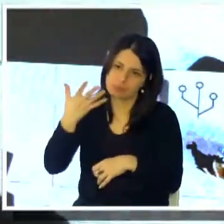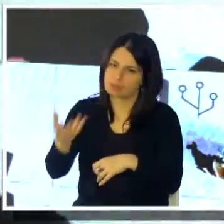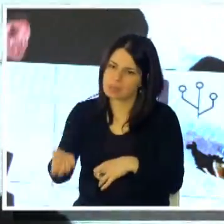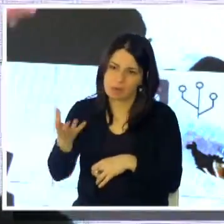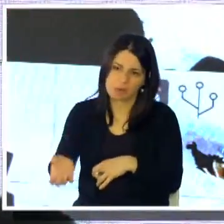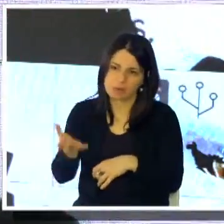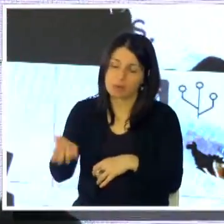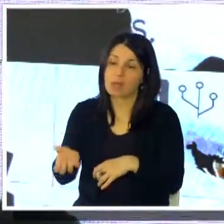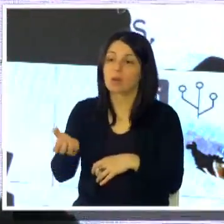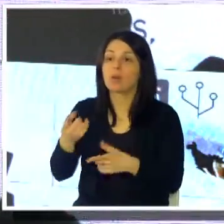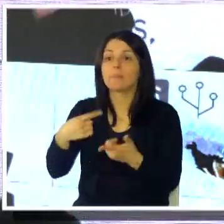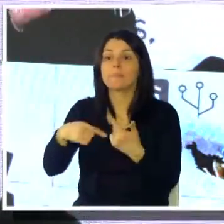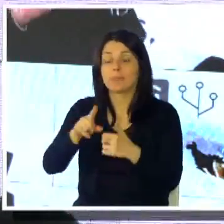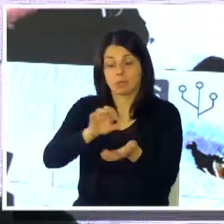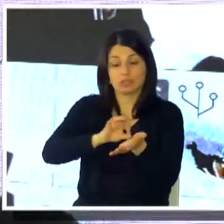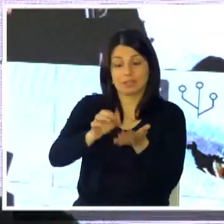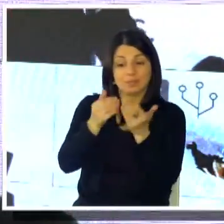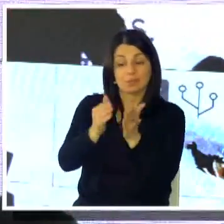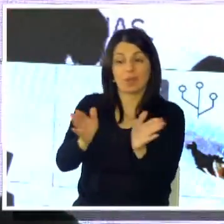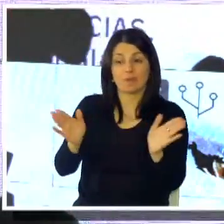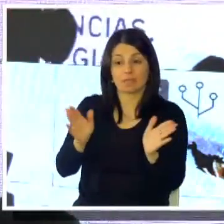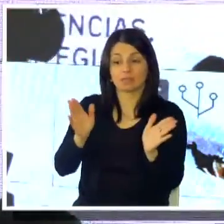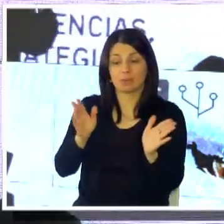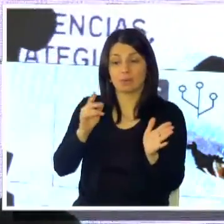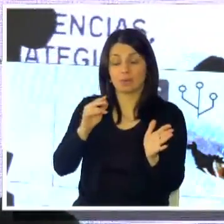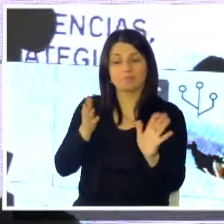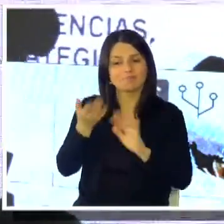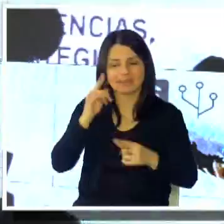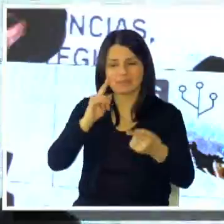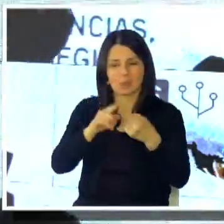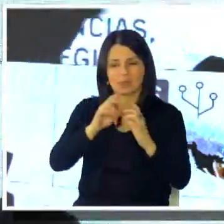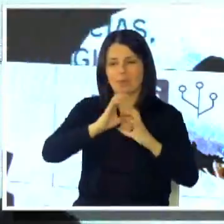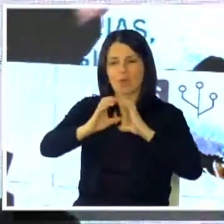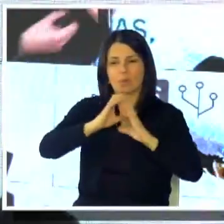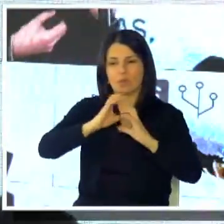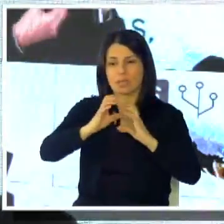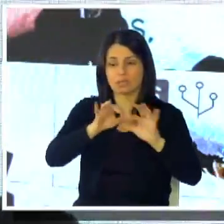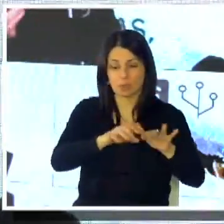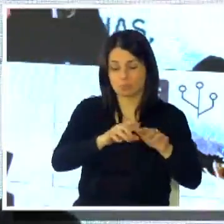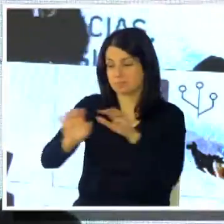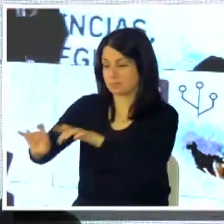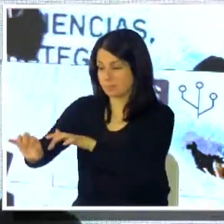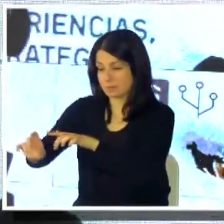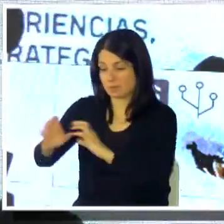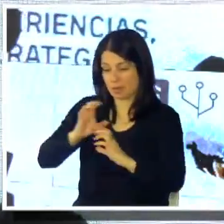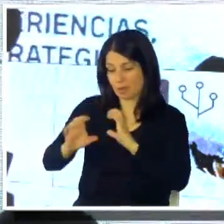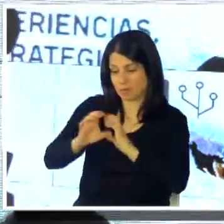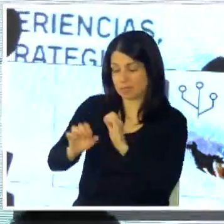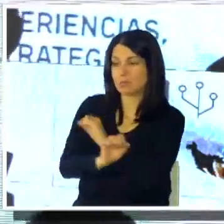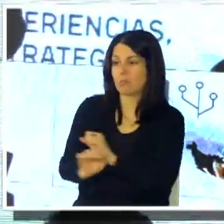etcétera, pero los servicios abiertos apuntan más a una comunicación máquina a máquina. El